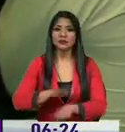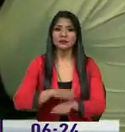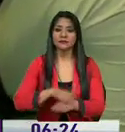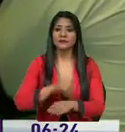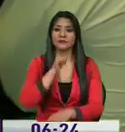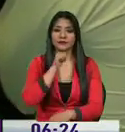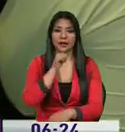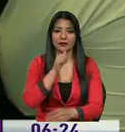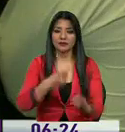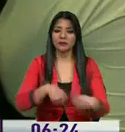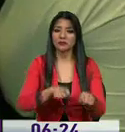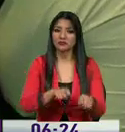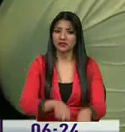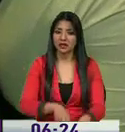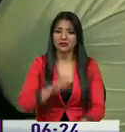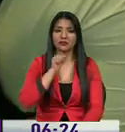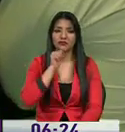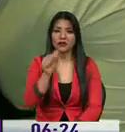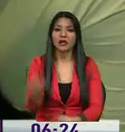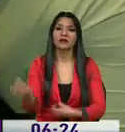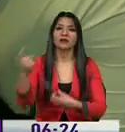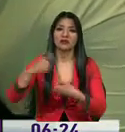registro de contratos, falta de afiliación.